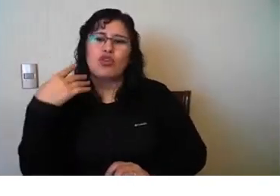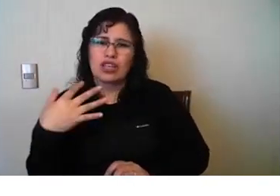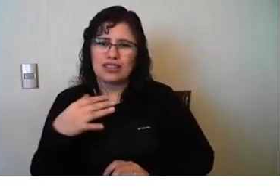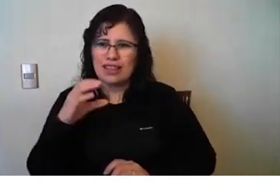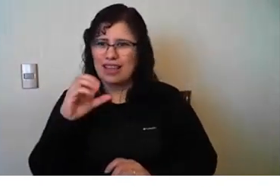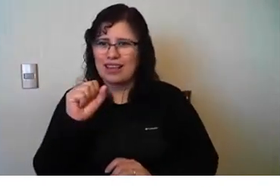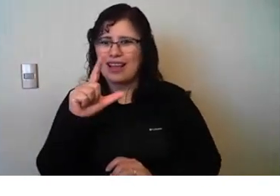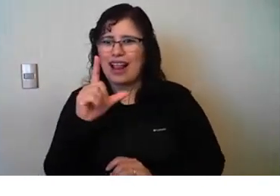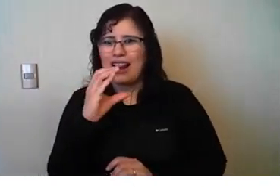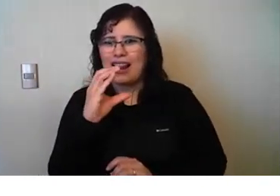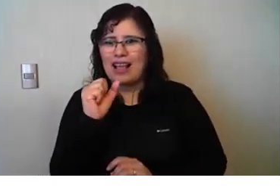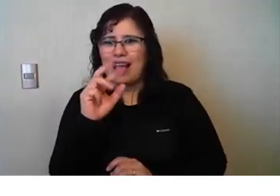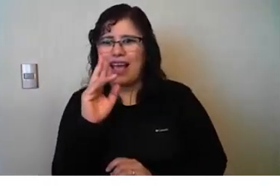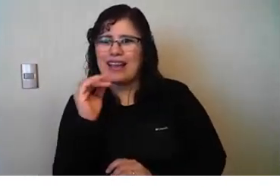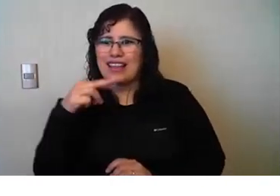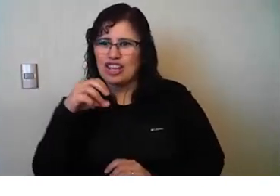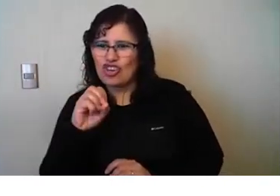calcarino.